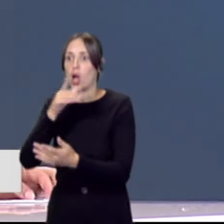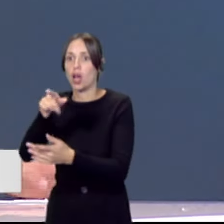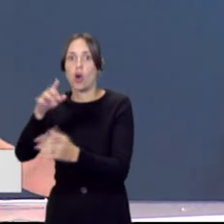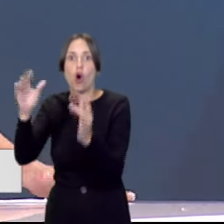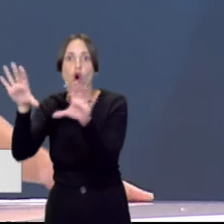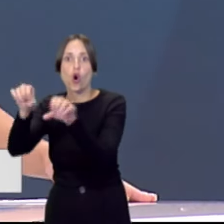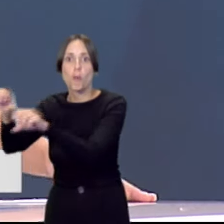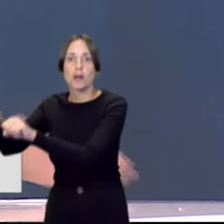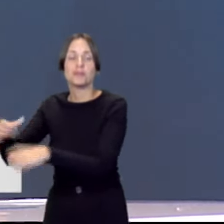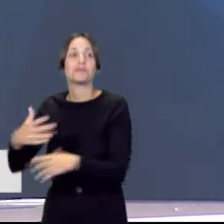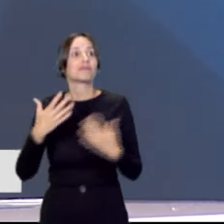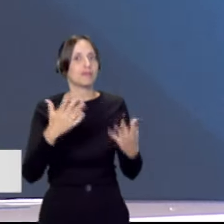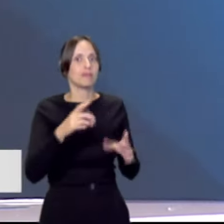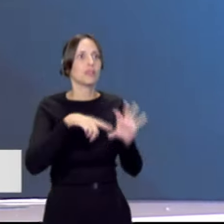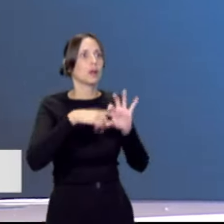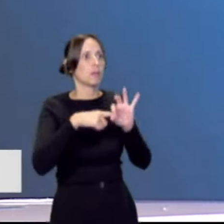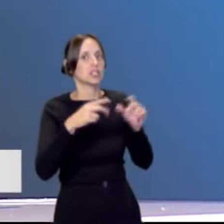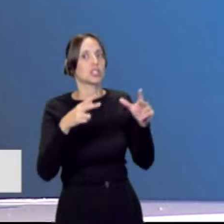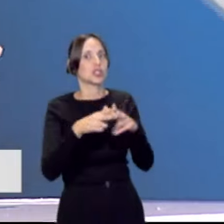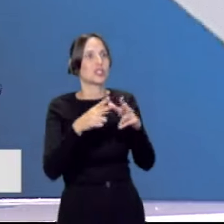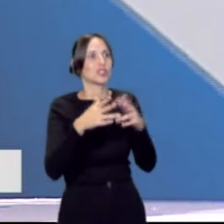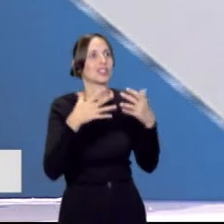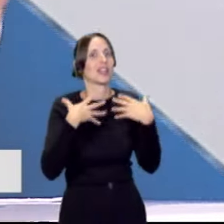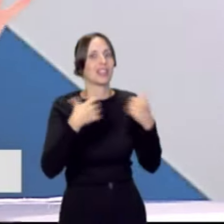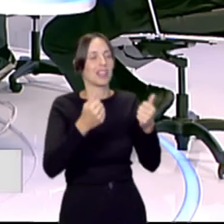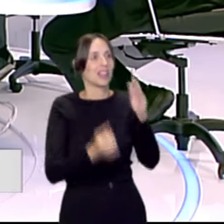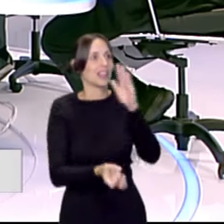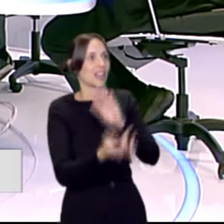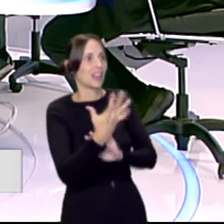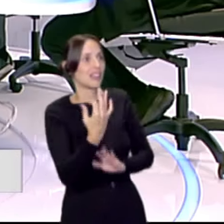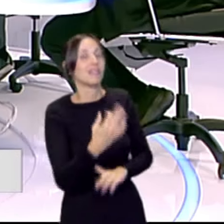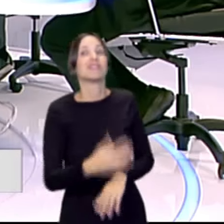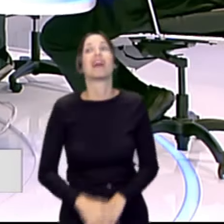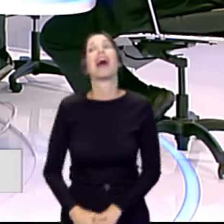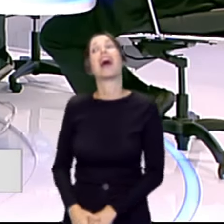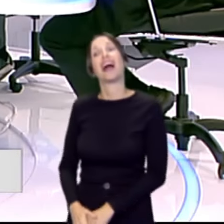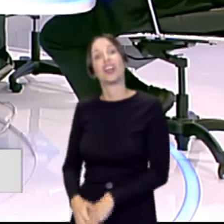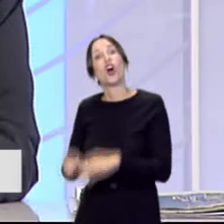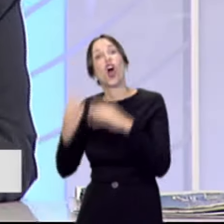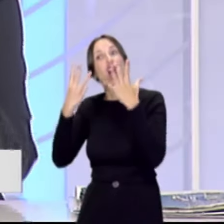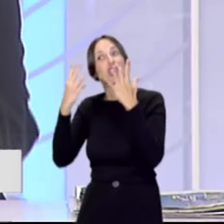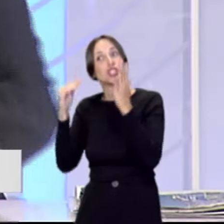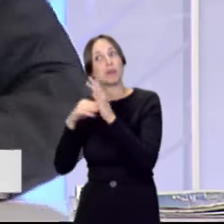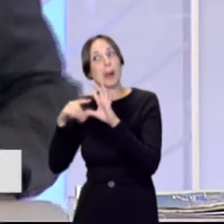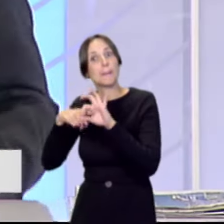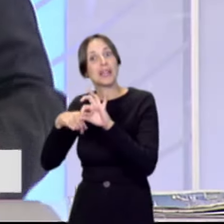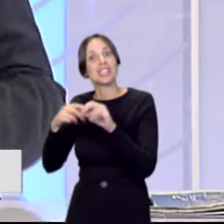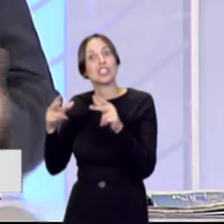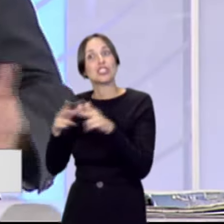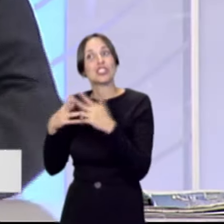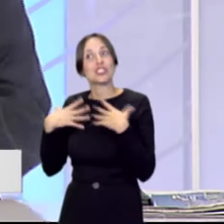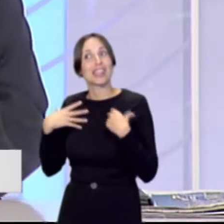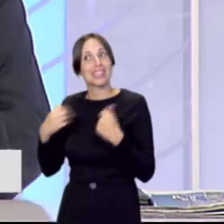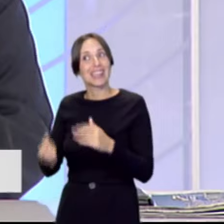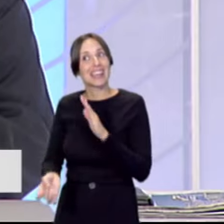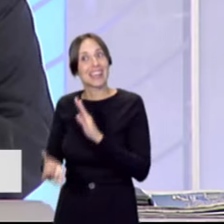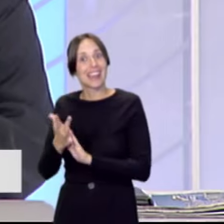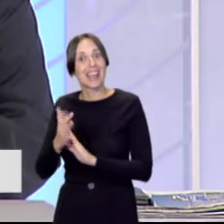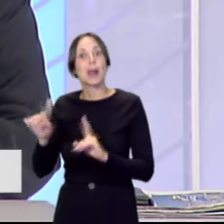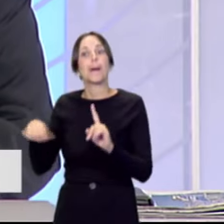con unos centros donde se pueda derivar, sí, a todas estas personas. Lo que pasa es que crear 8.000 plazas sociosanitarias y dotarlas